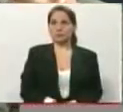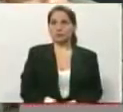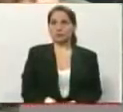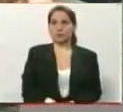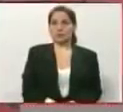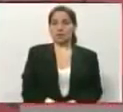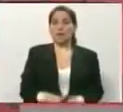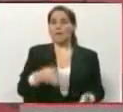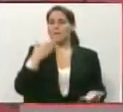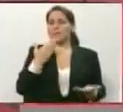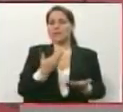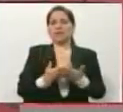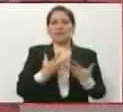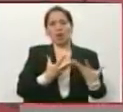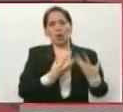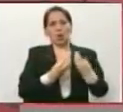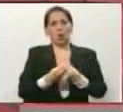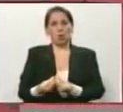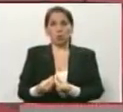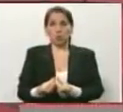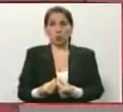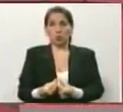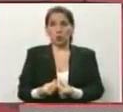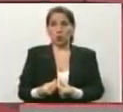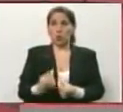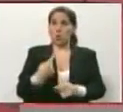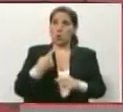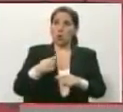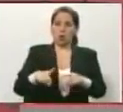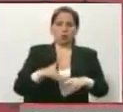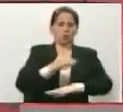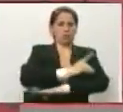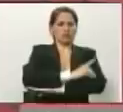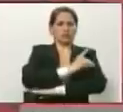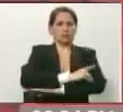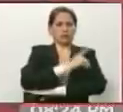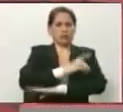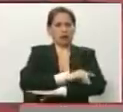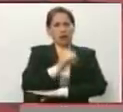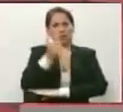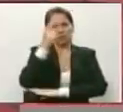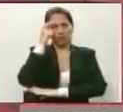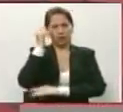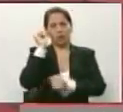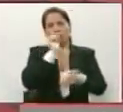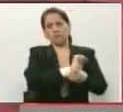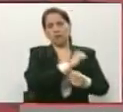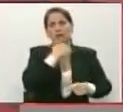pidieron que los llevaran. Hasta los que estaban en la sala disciplinaria, porque en los cuarteles es normal, pues, tienes 10 días de arresto simple